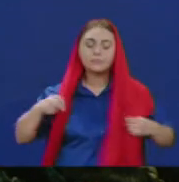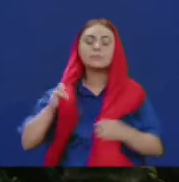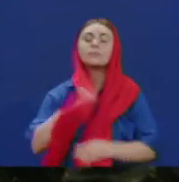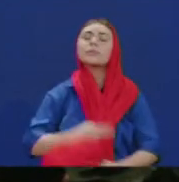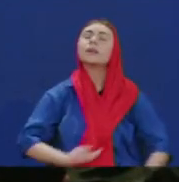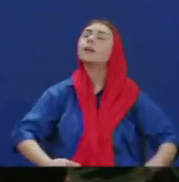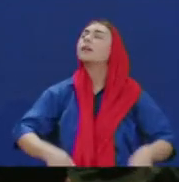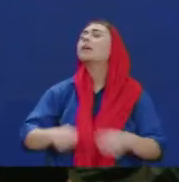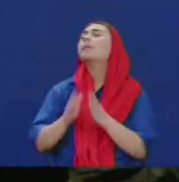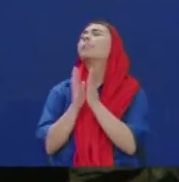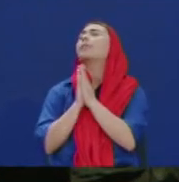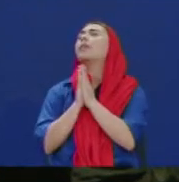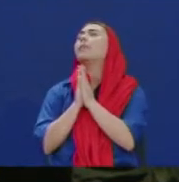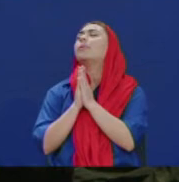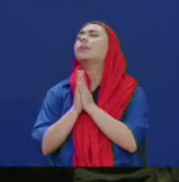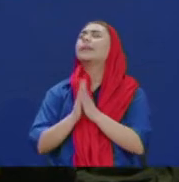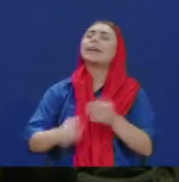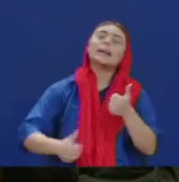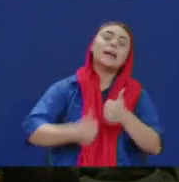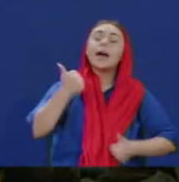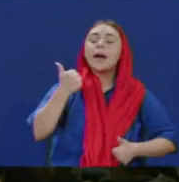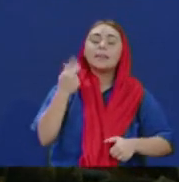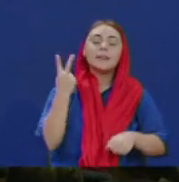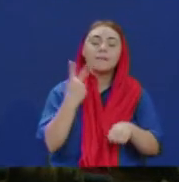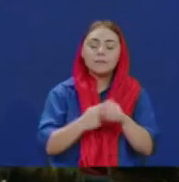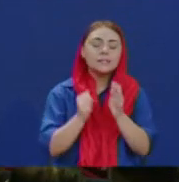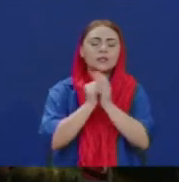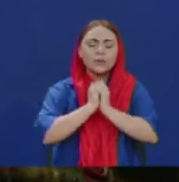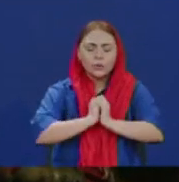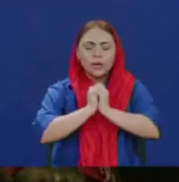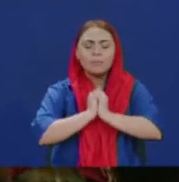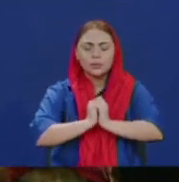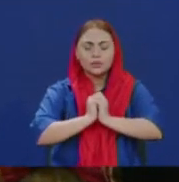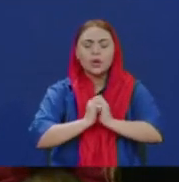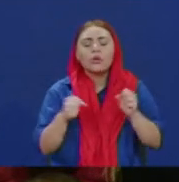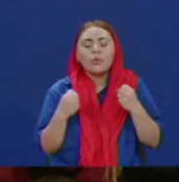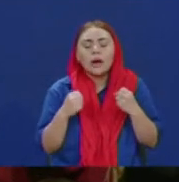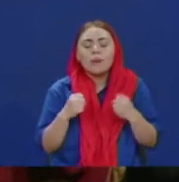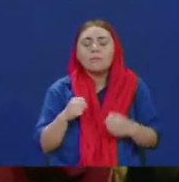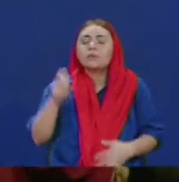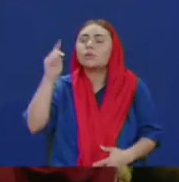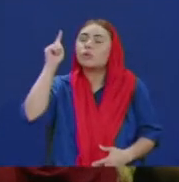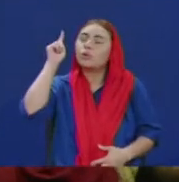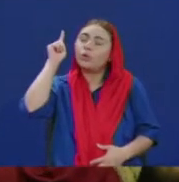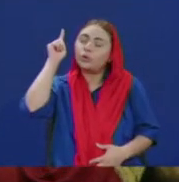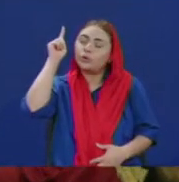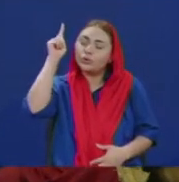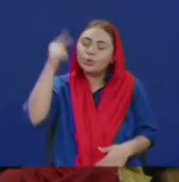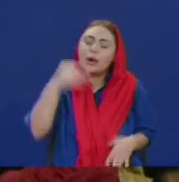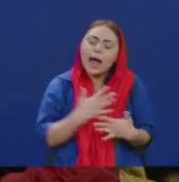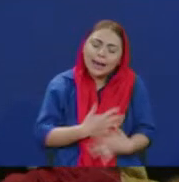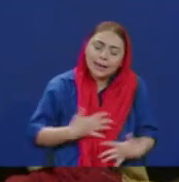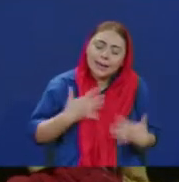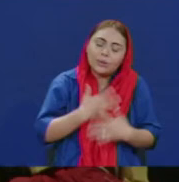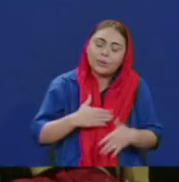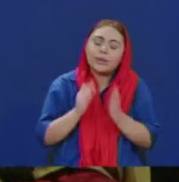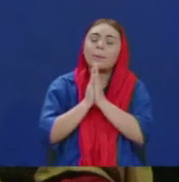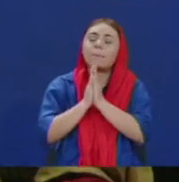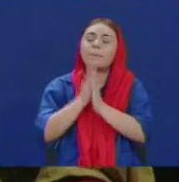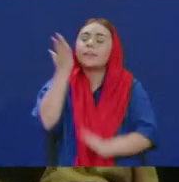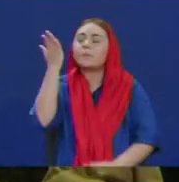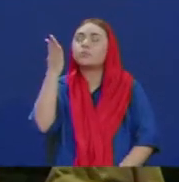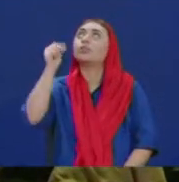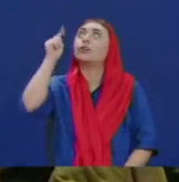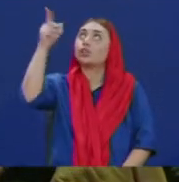Señor, permite que cada vez que oremos, oremos de acuerdo a lo que tú quieres. Señor, cada vez que pidamos, pidamos de acuerdo a lo que tú quieres